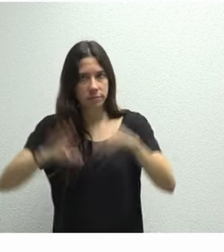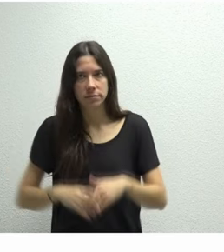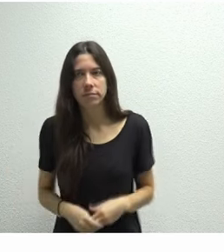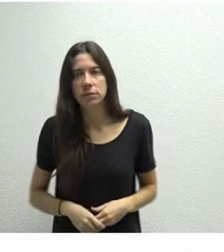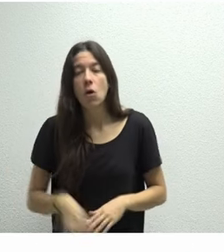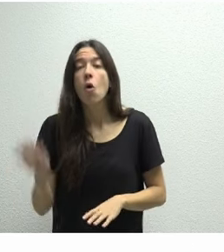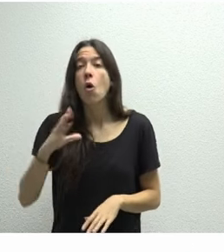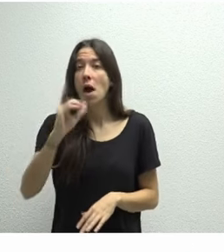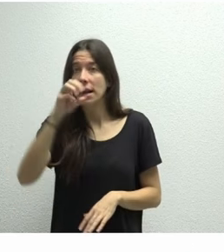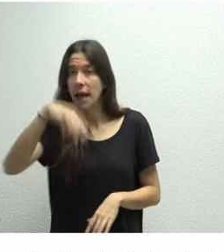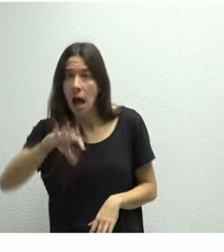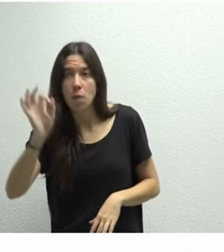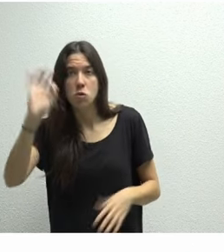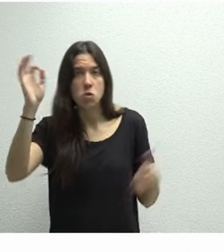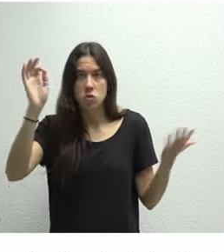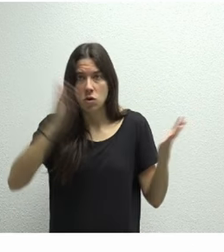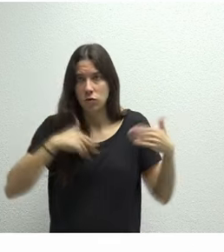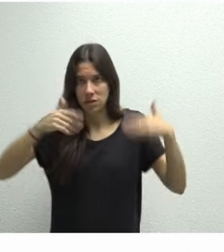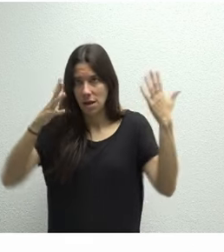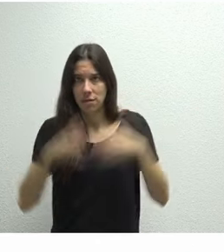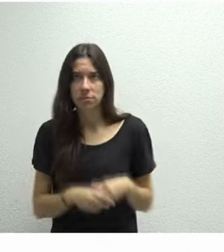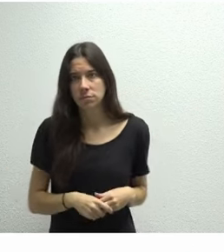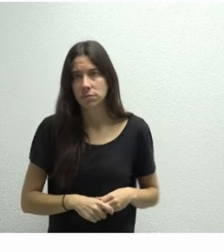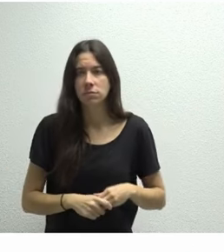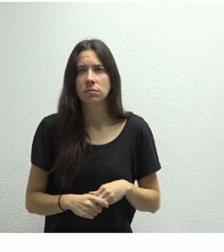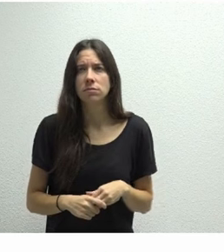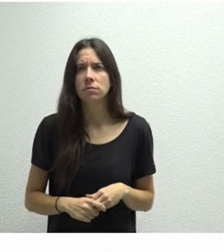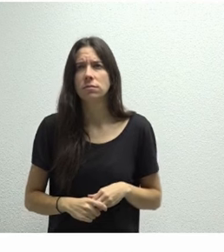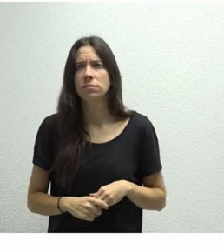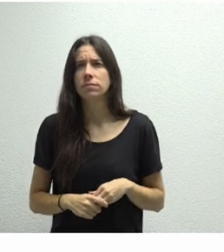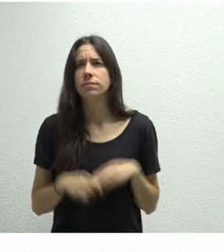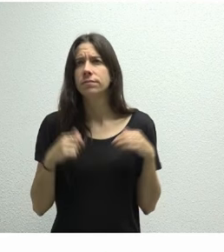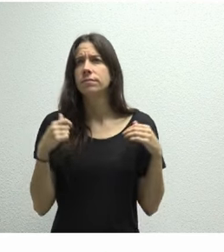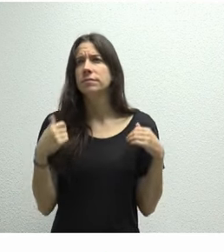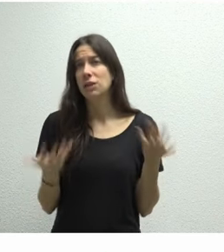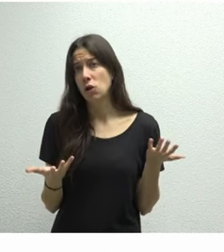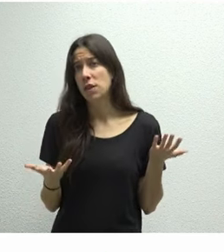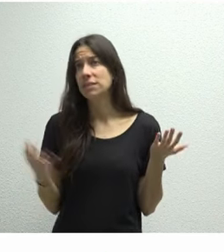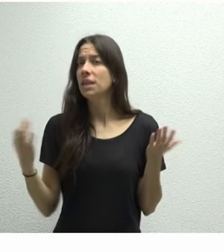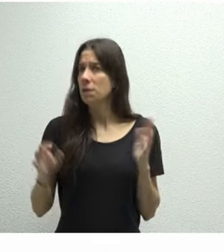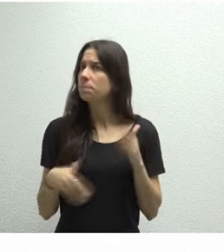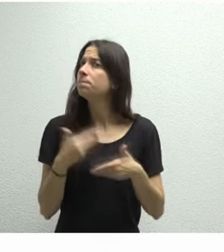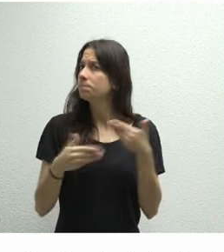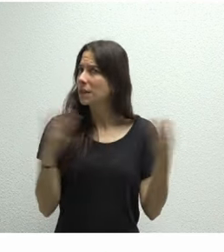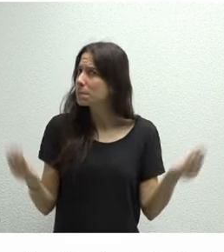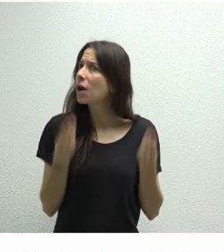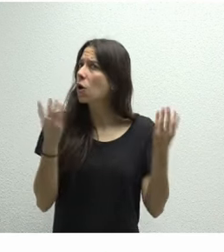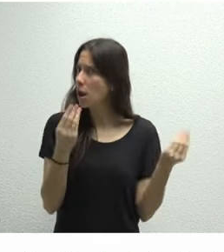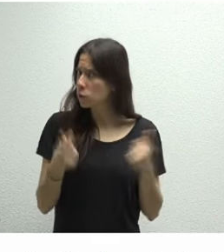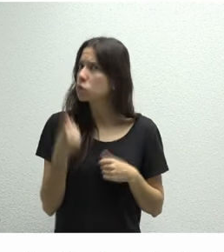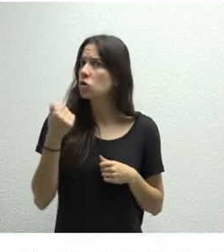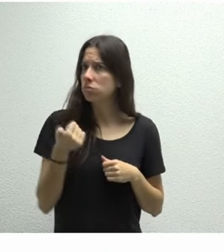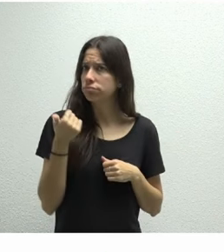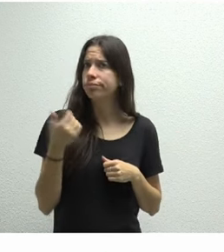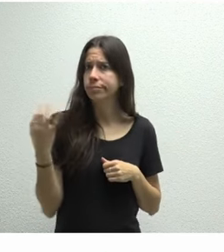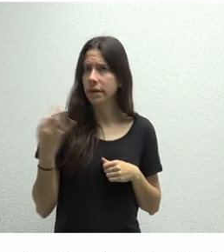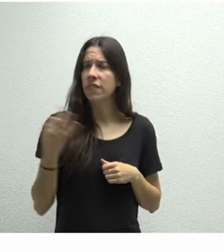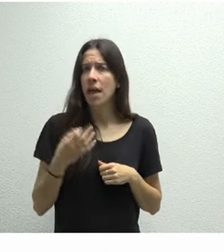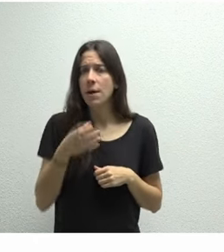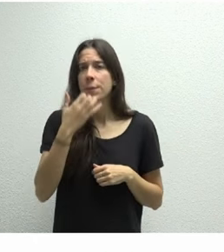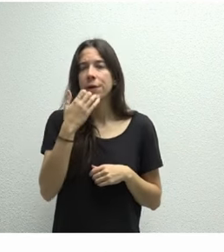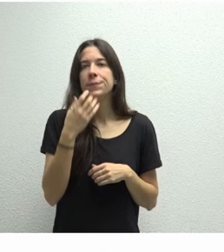O al cam o a donde o a donde sea no eh Por tanto hay que avanzar mucho en eso y quizás la estrategia de